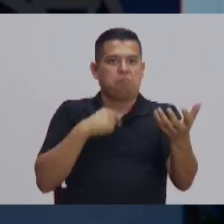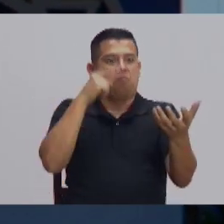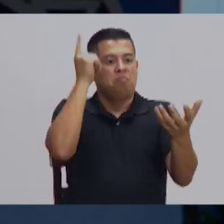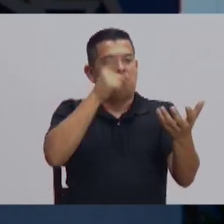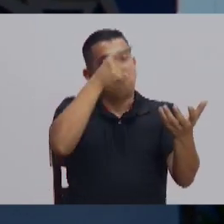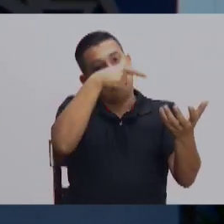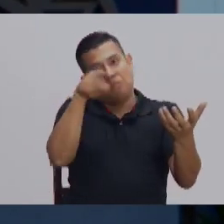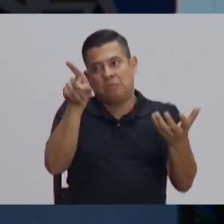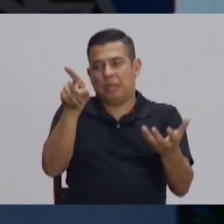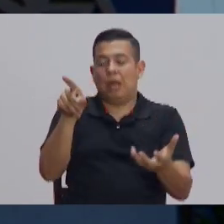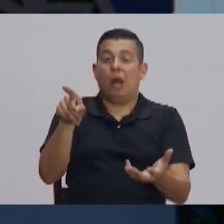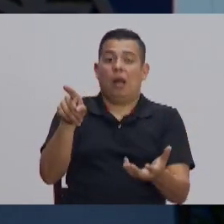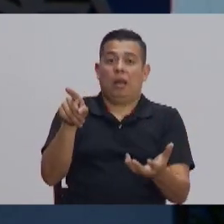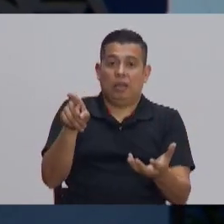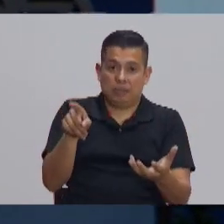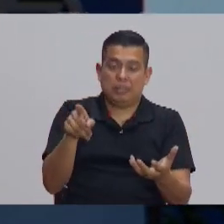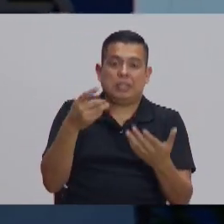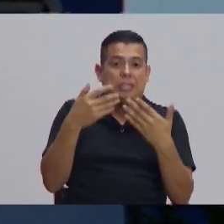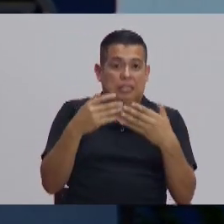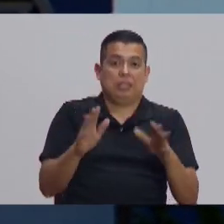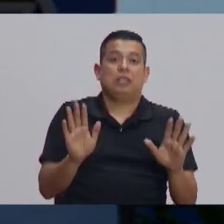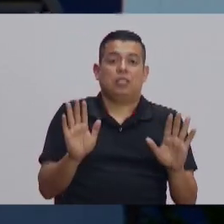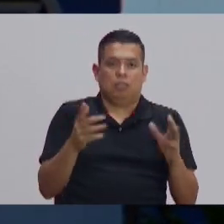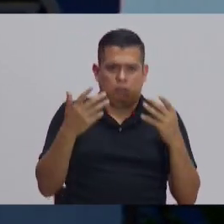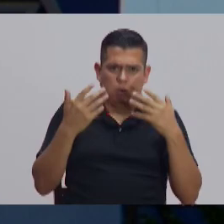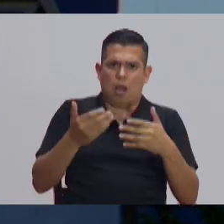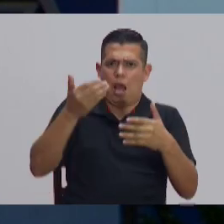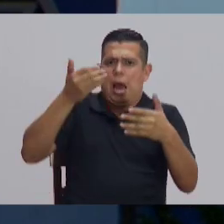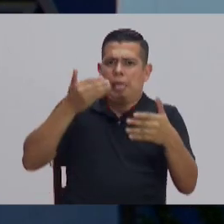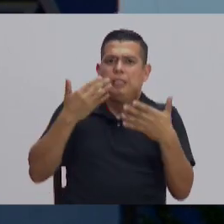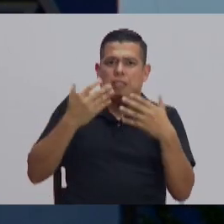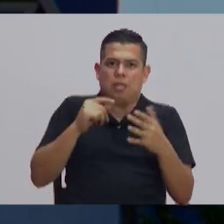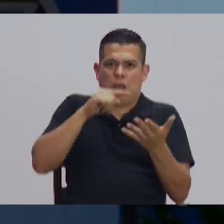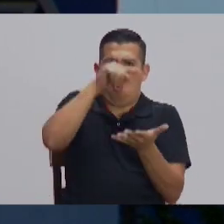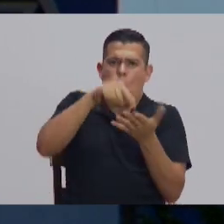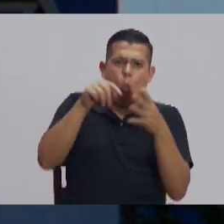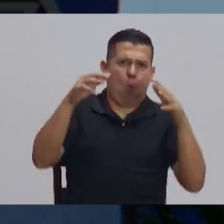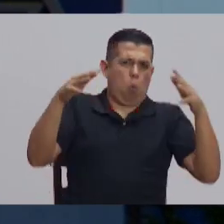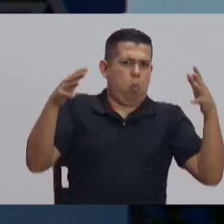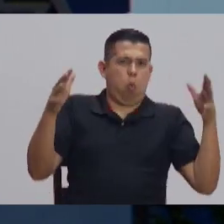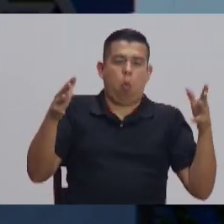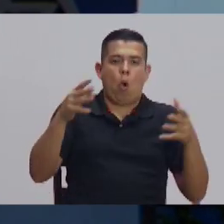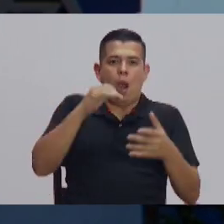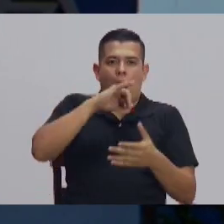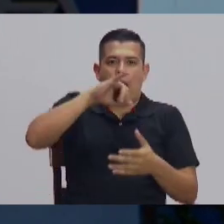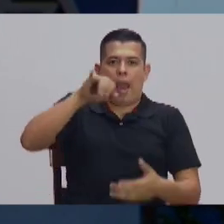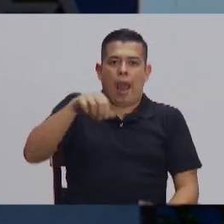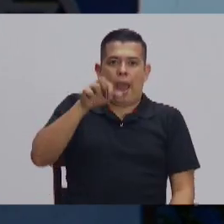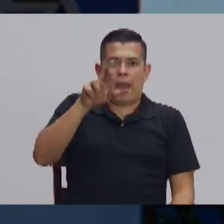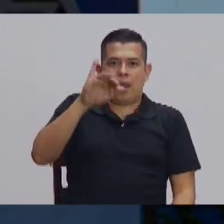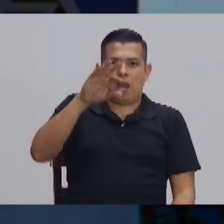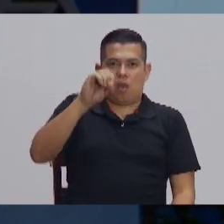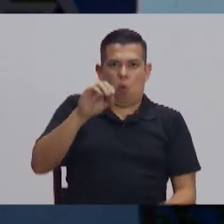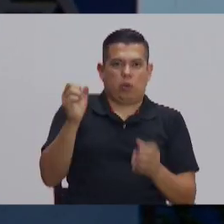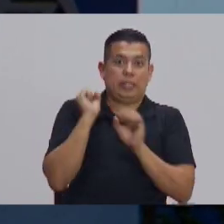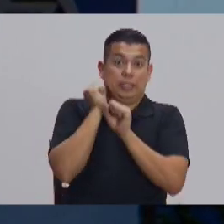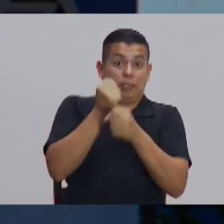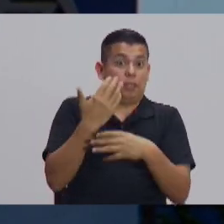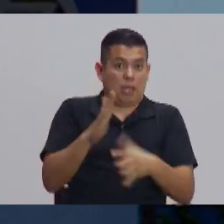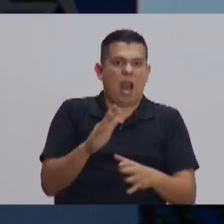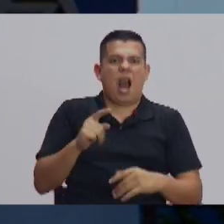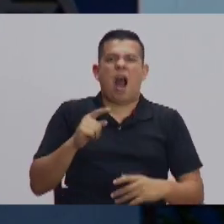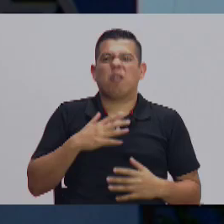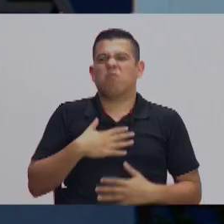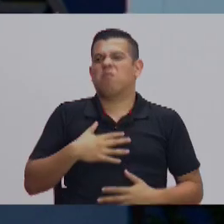pero en esta vez como ya habían conquistado la primera gran ciudad que sucedió sea todo